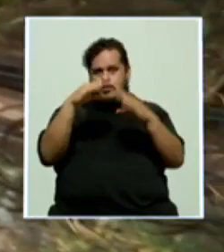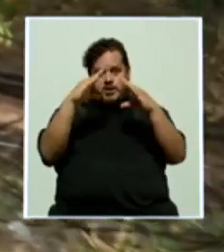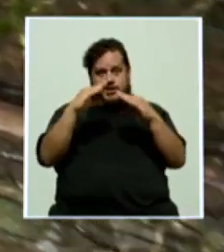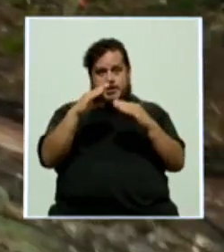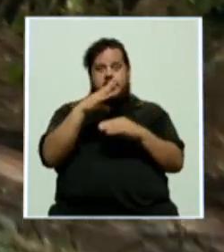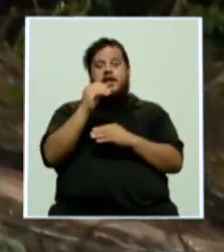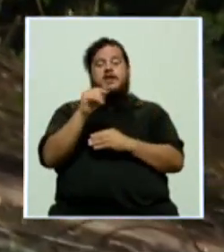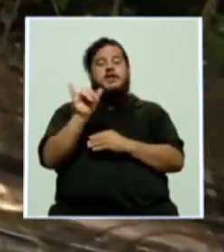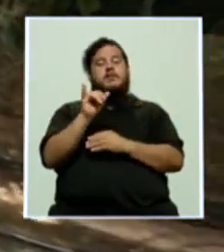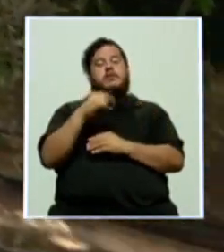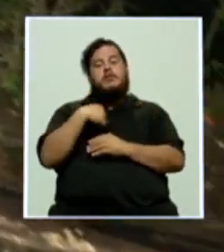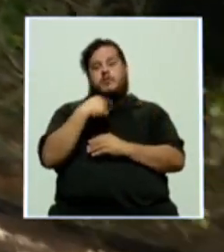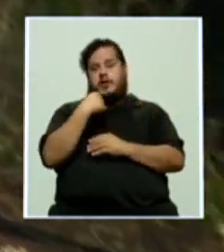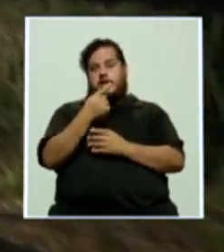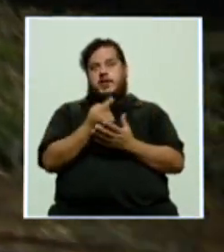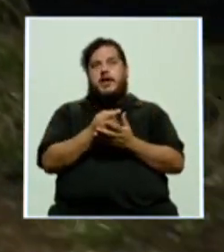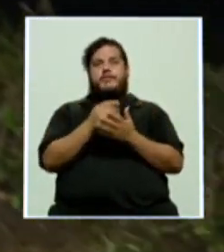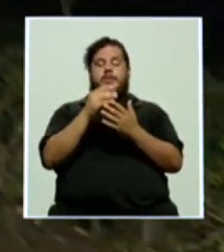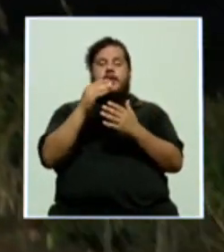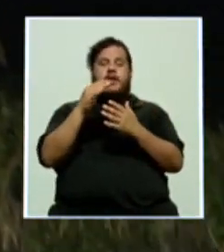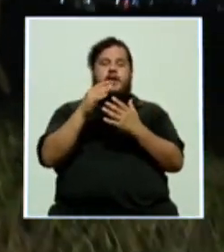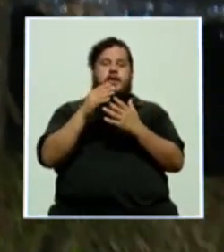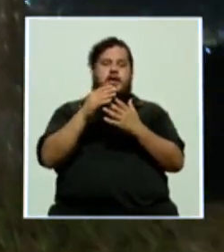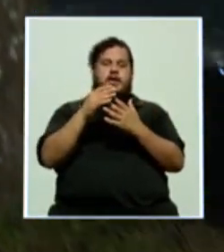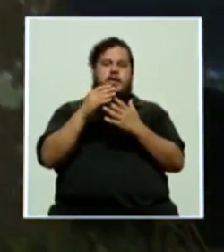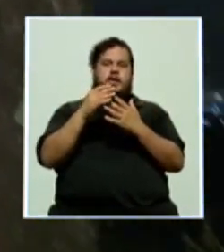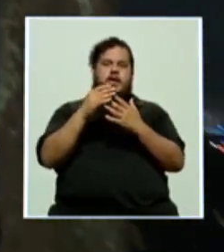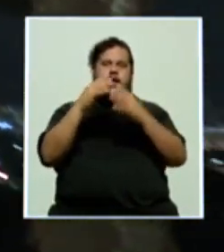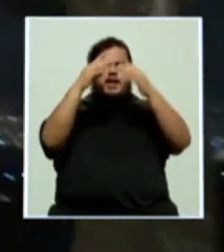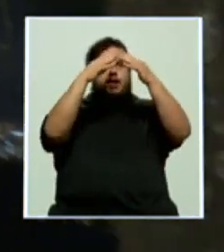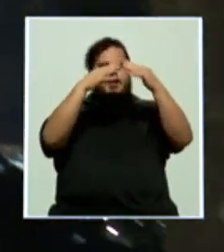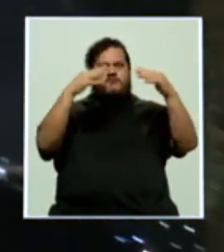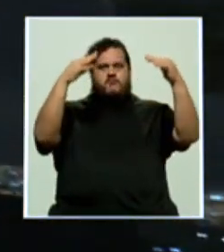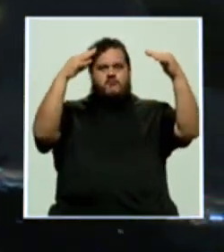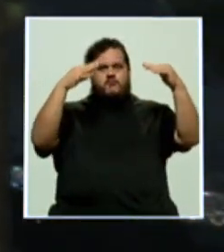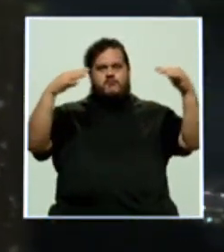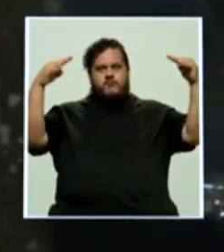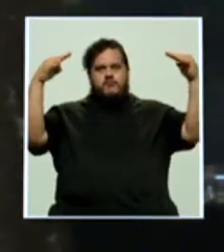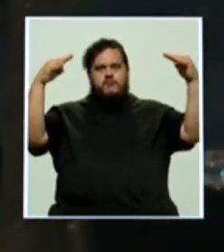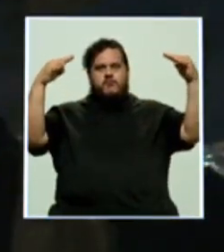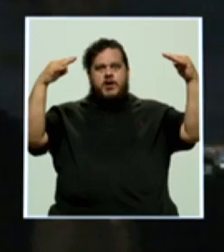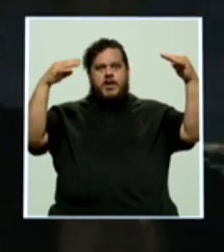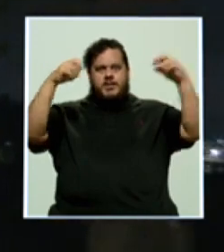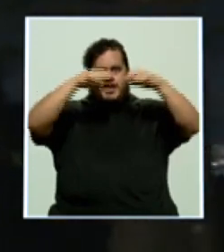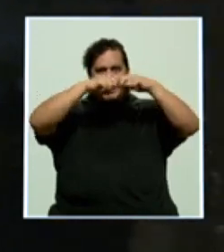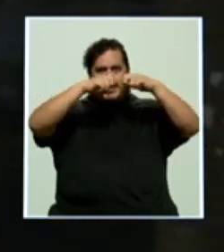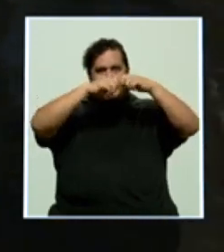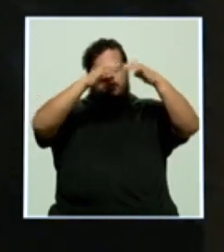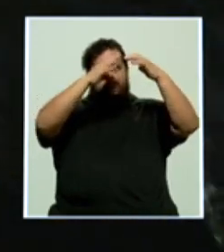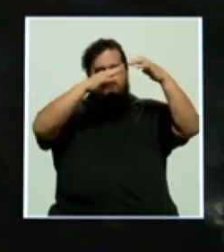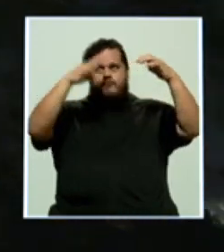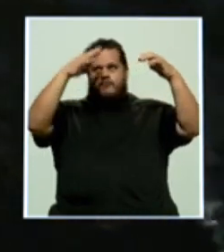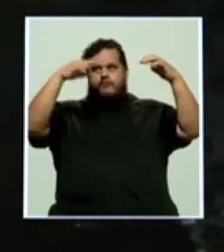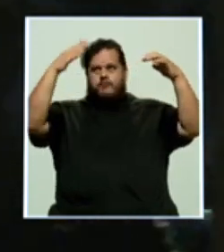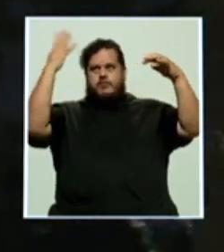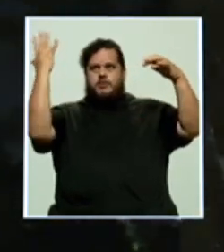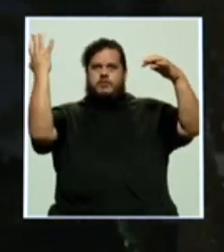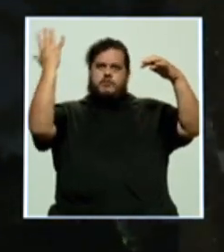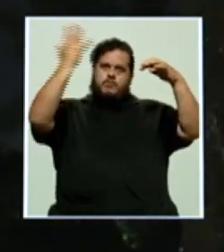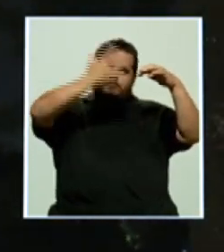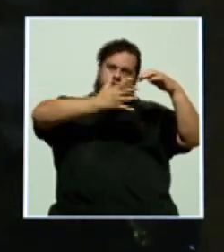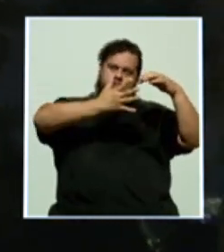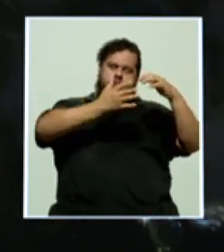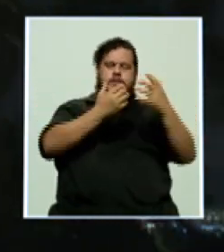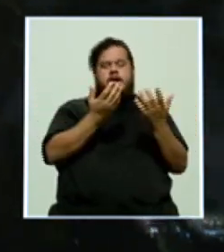les decía, la caída del tendido eléctrico y el trabajo que realizan en este momento las cuadrillas tanto